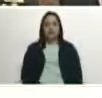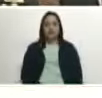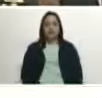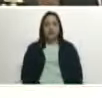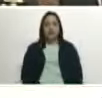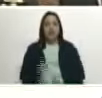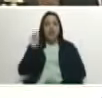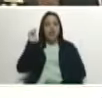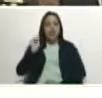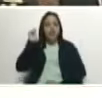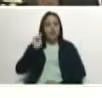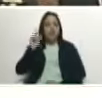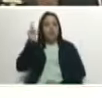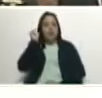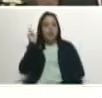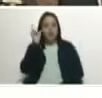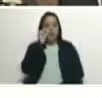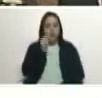diputados, diputadas.